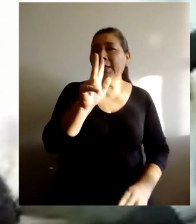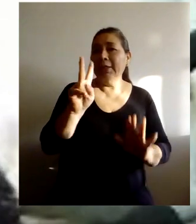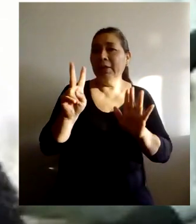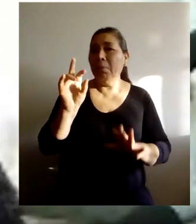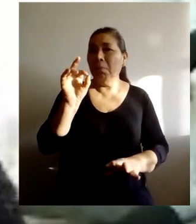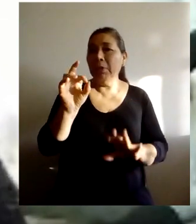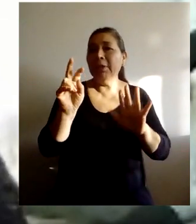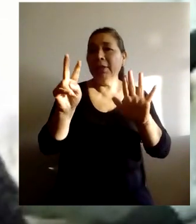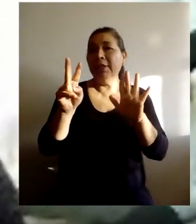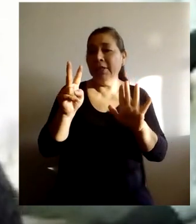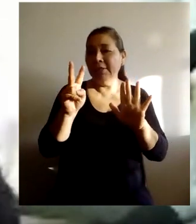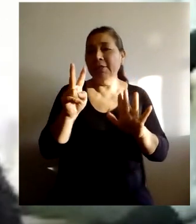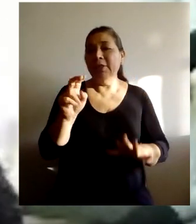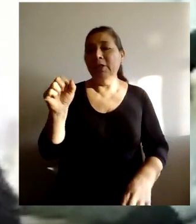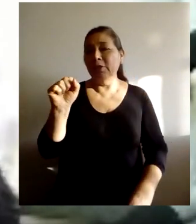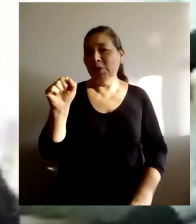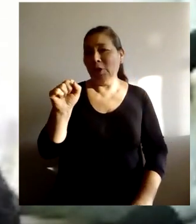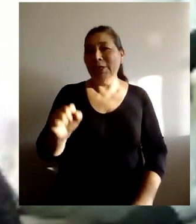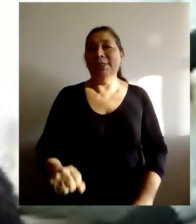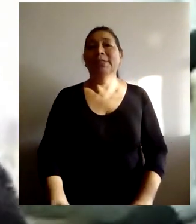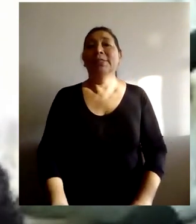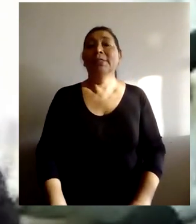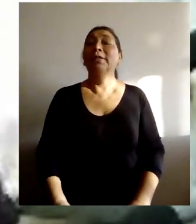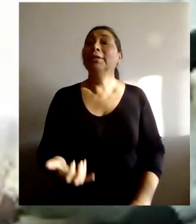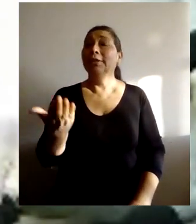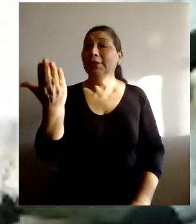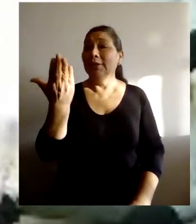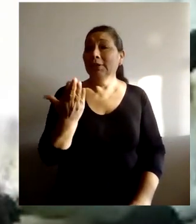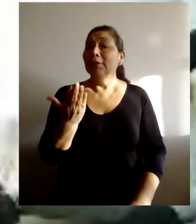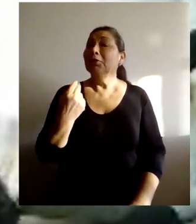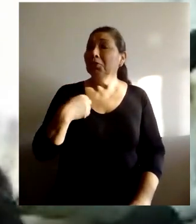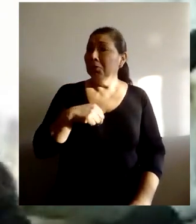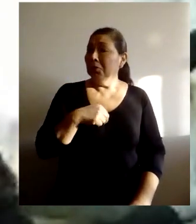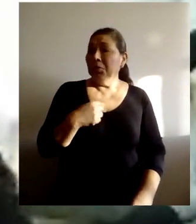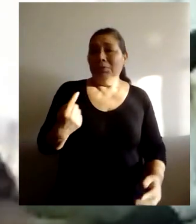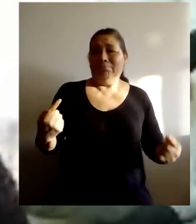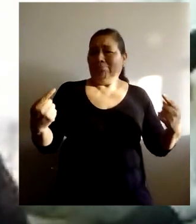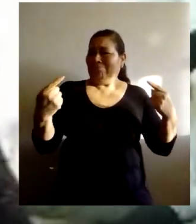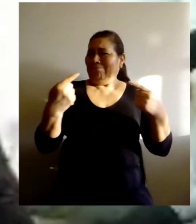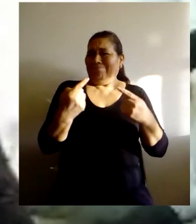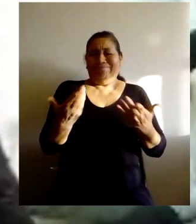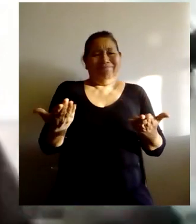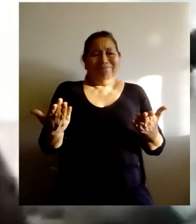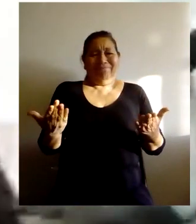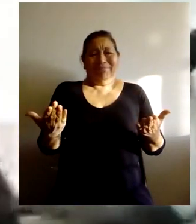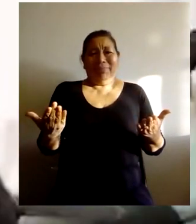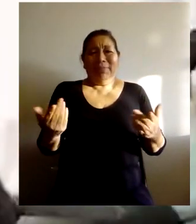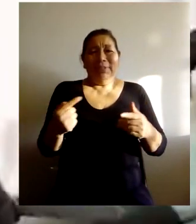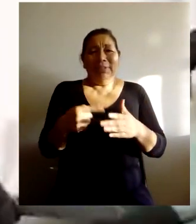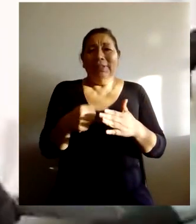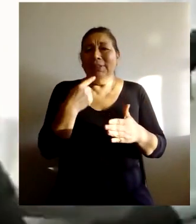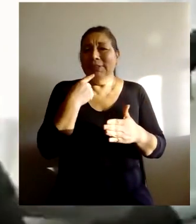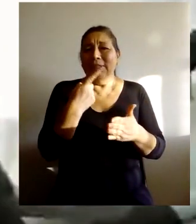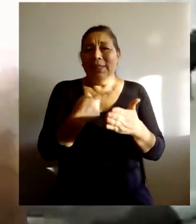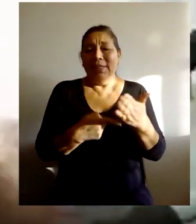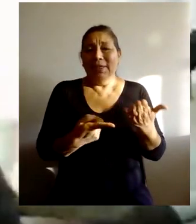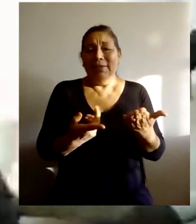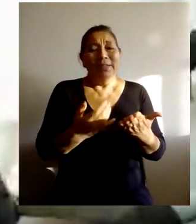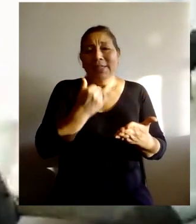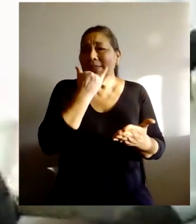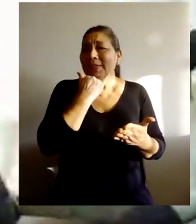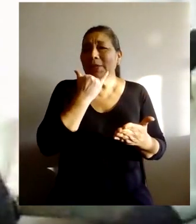de 37.17. Ante ello, nosotros contradecimos esa posición,